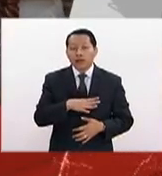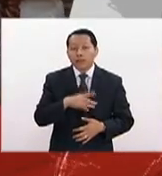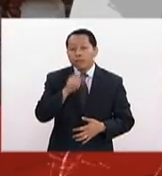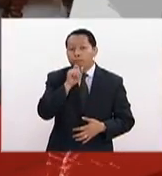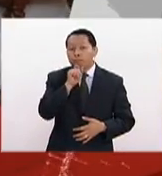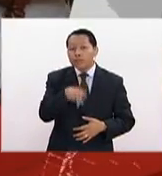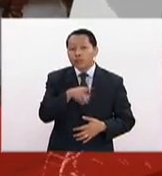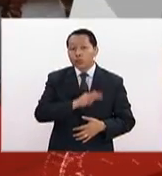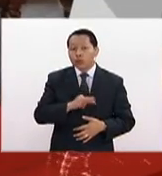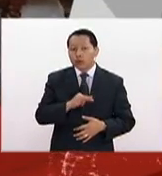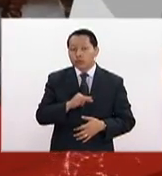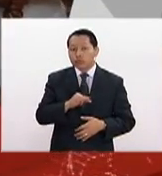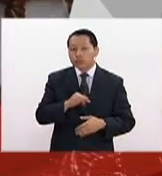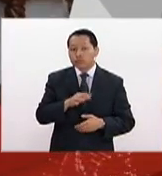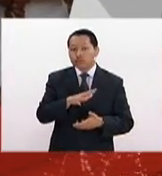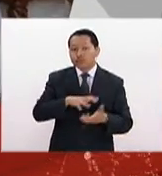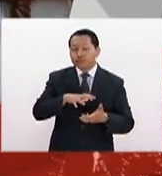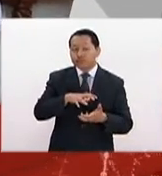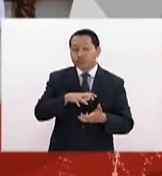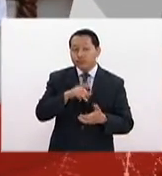de ser presidente lo mete preso?